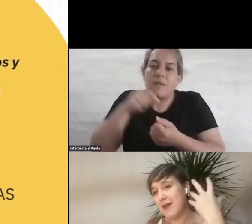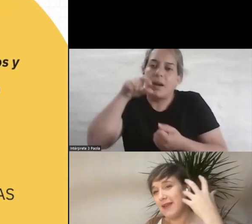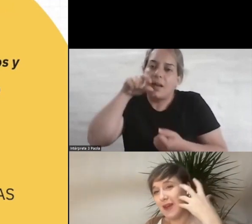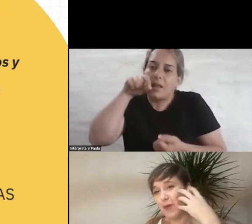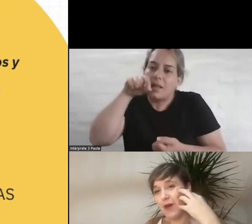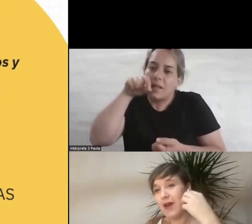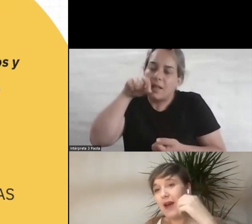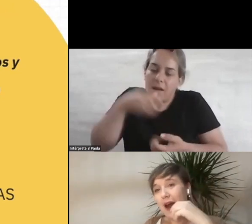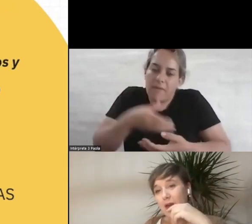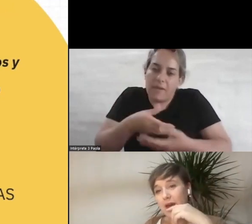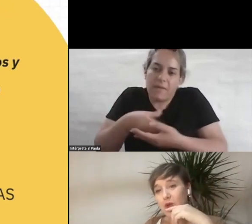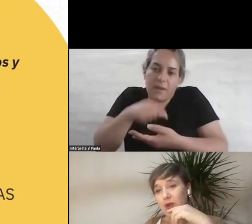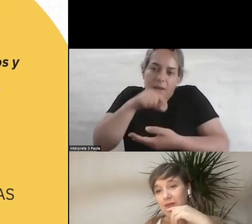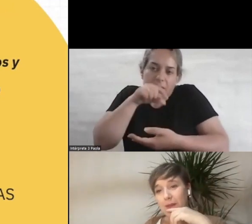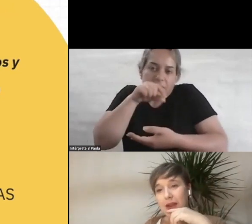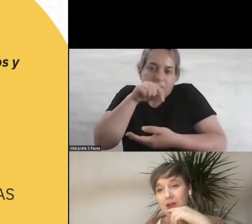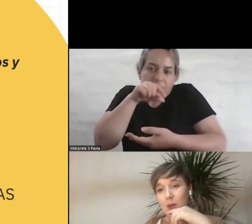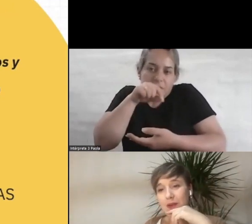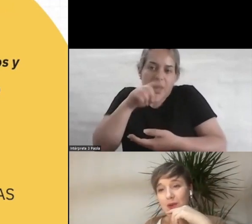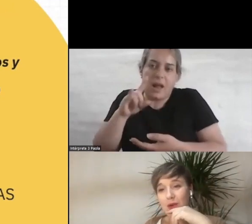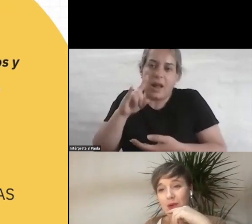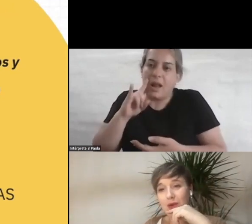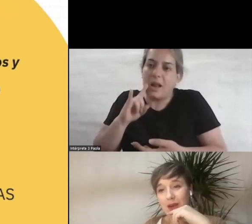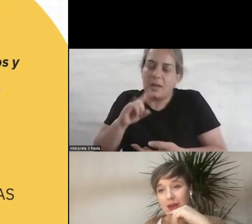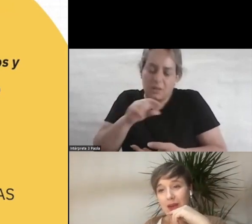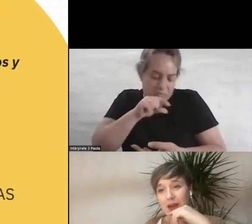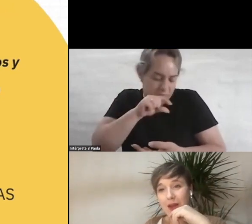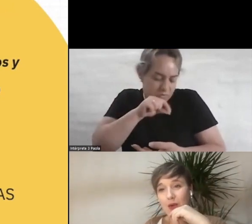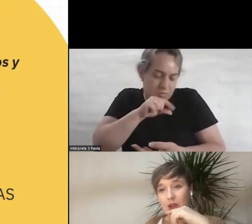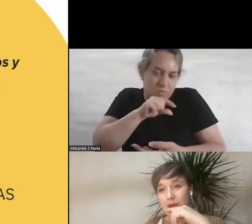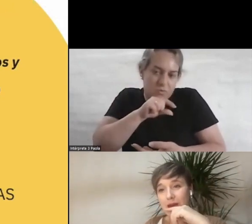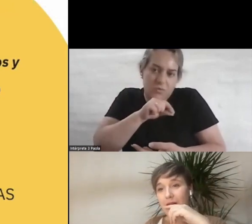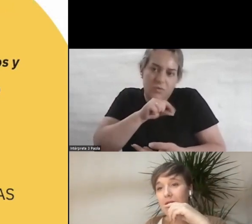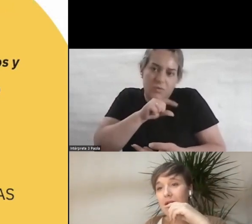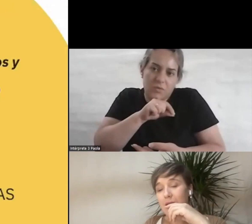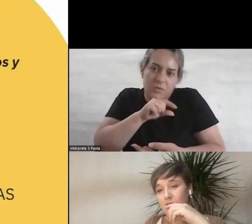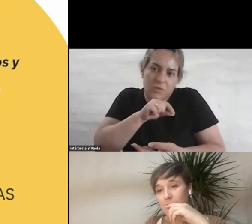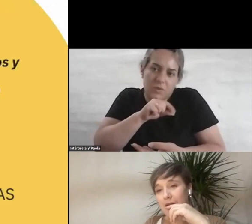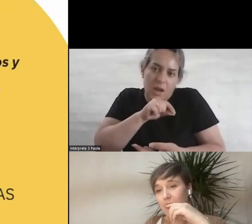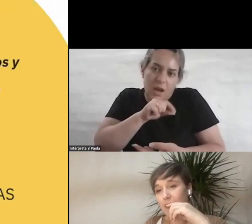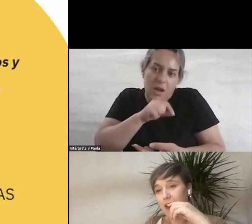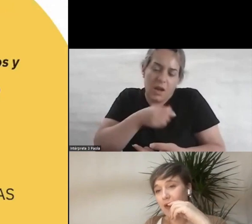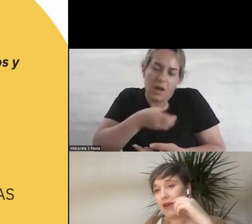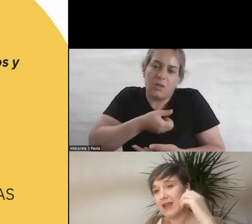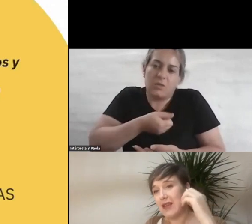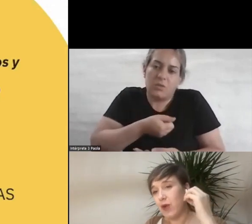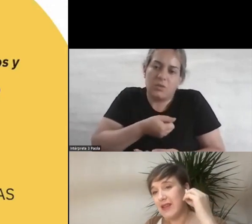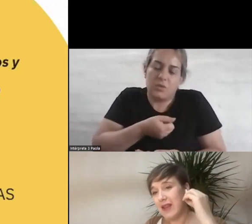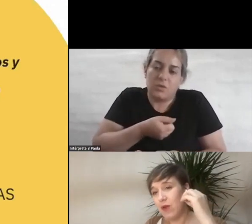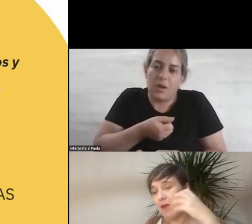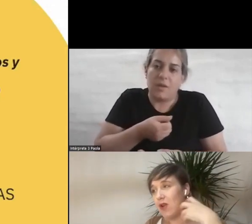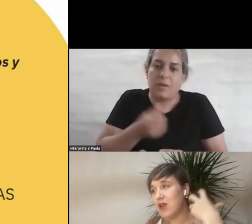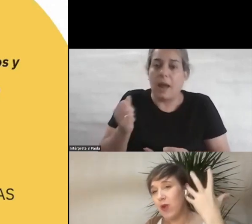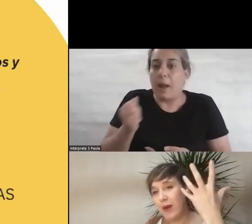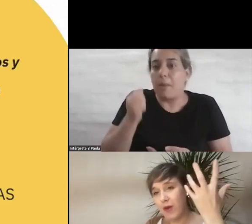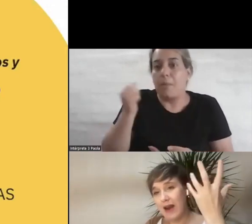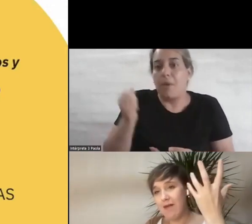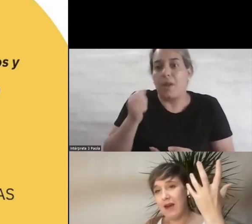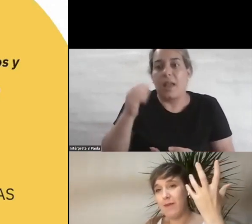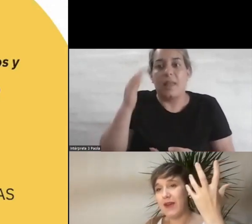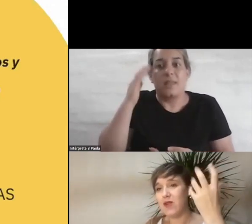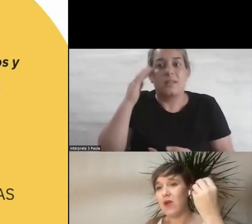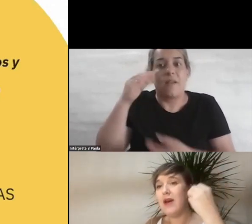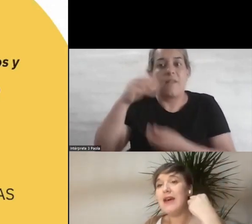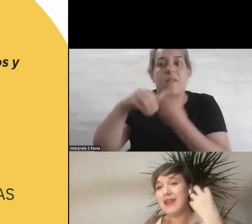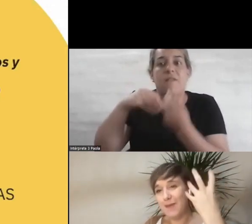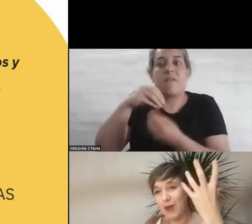son todas herramientas que pueden ayudar mucho a las familias, como ves, que nacen con síndrome de Down, pues para conocer, ¿no? Que sí se puede estimular, aunque no se pueda poner al